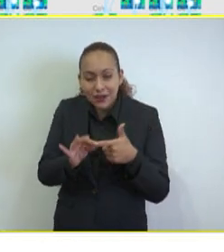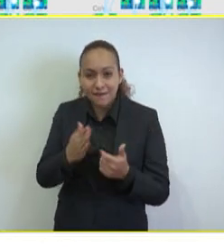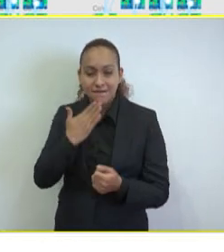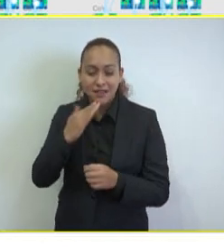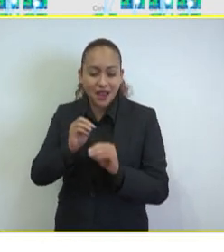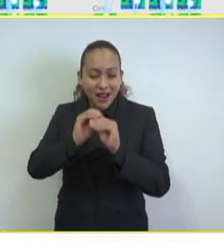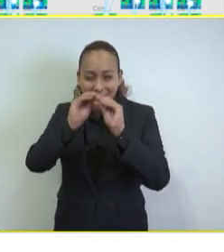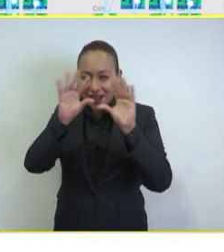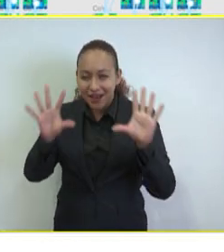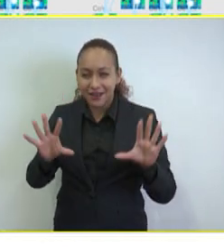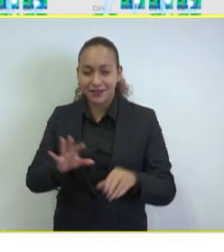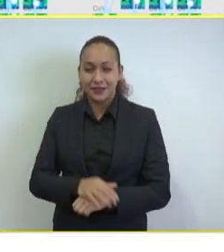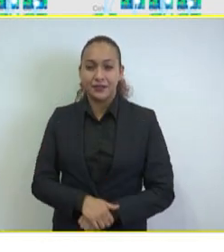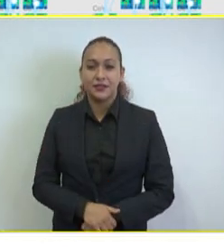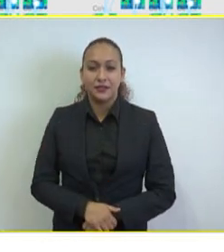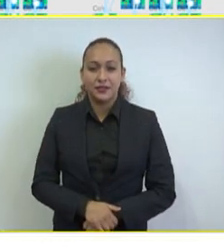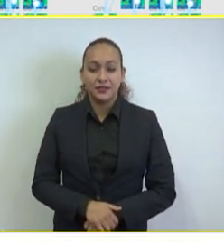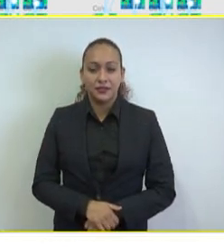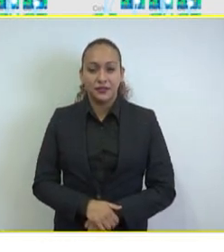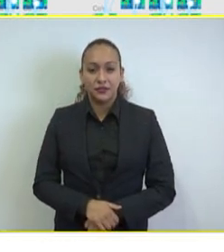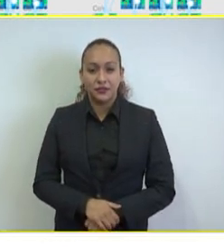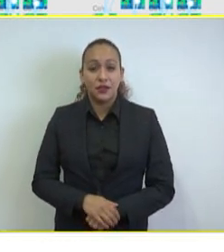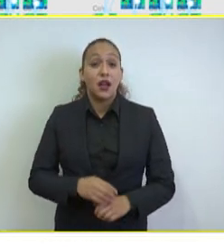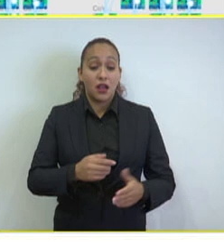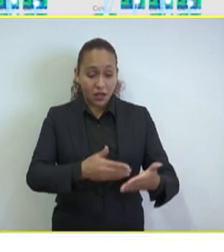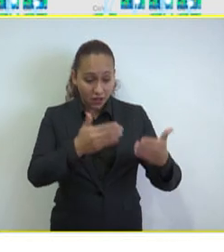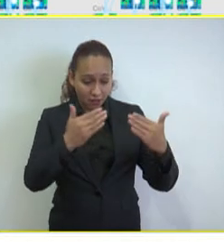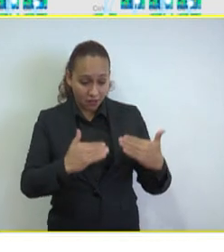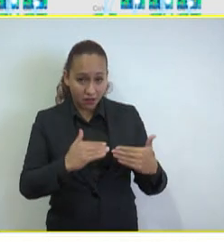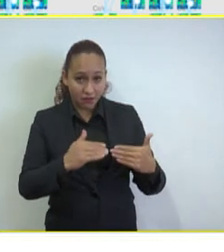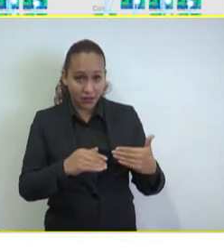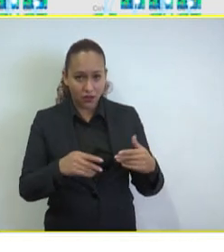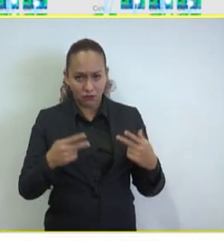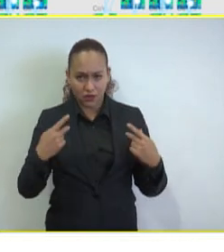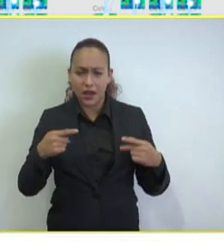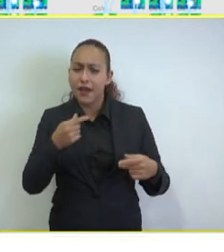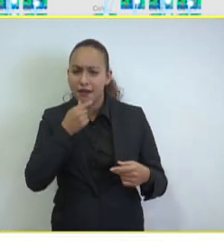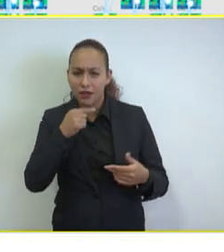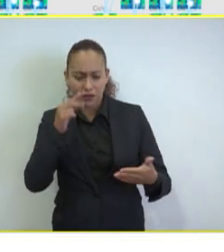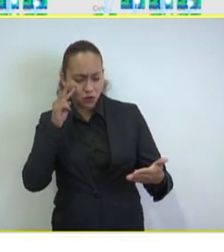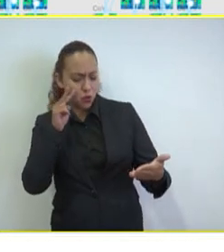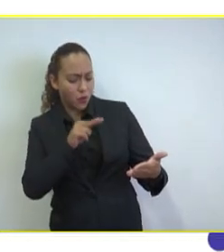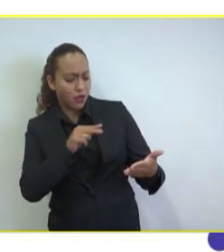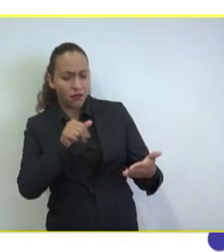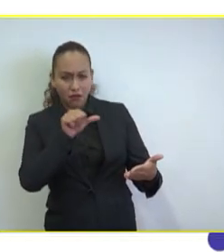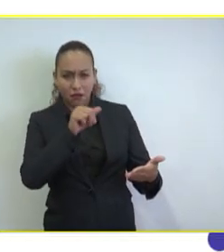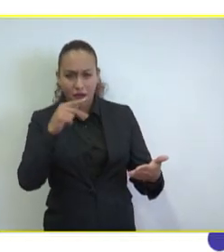también sirven para mostrar las diferentes interacciones que el usuario tiene en la aplicación.